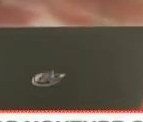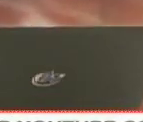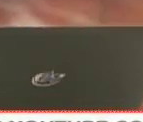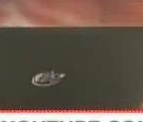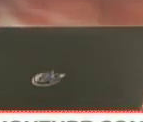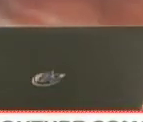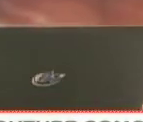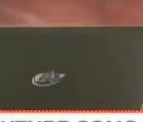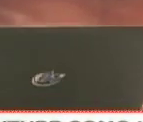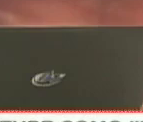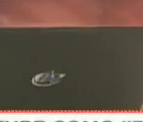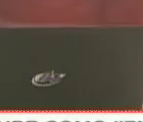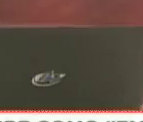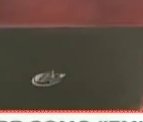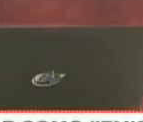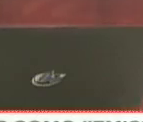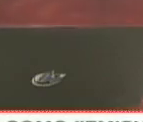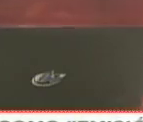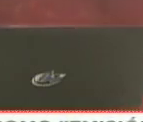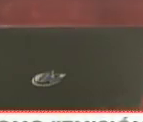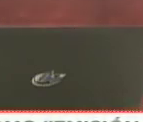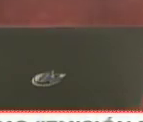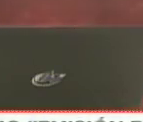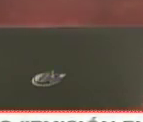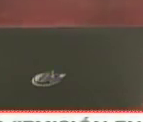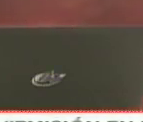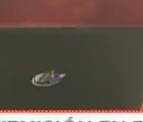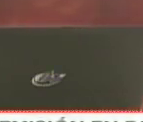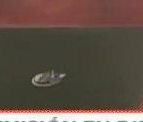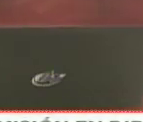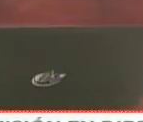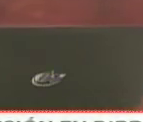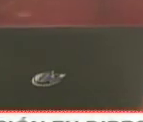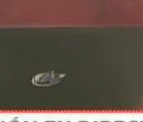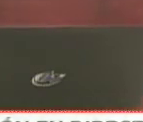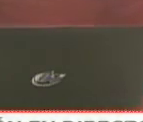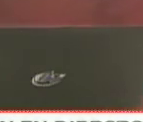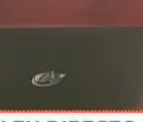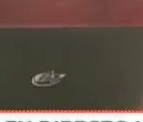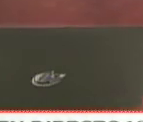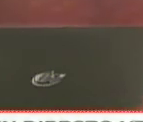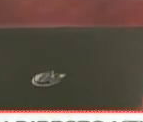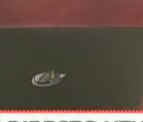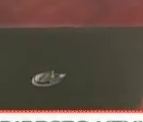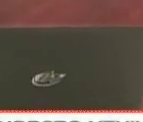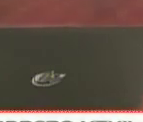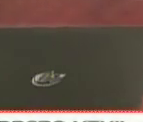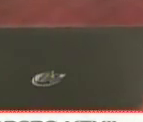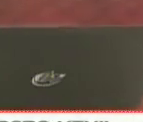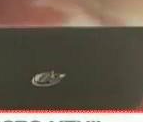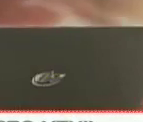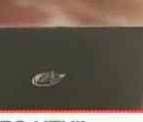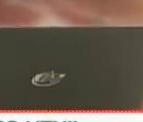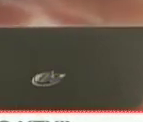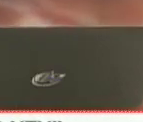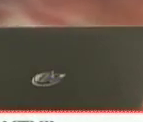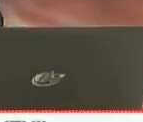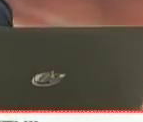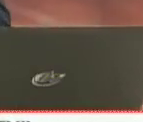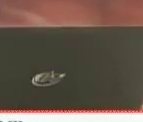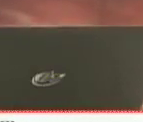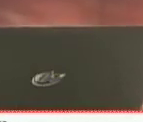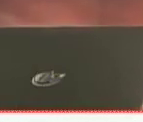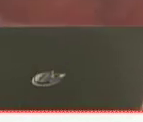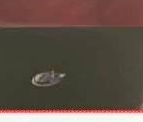parte del homenaje que se le rindió esta mañana y tarde a ese gigante mártir de nuestra historia,